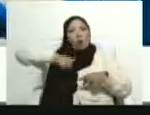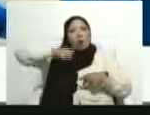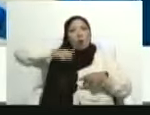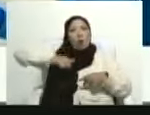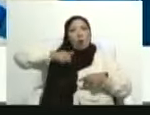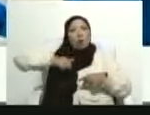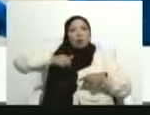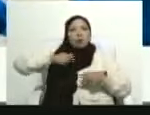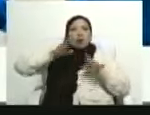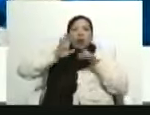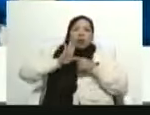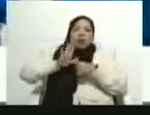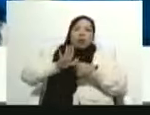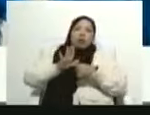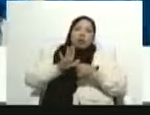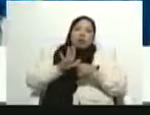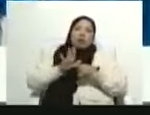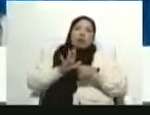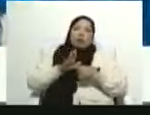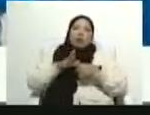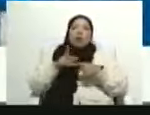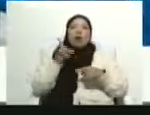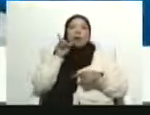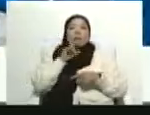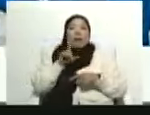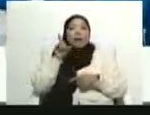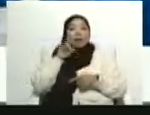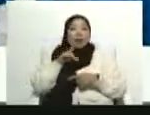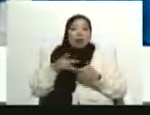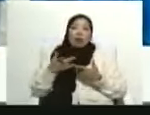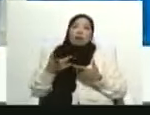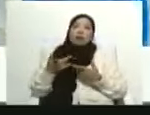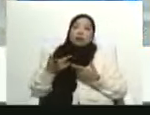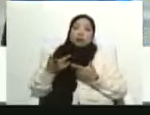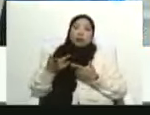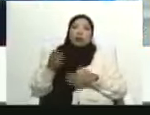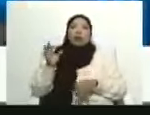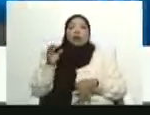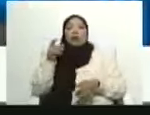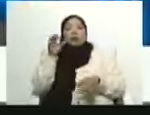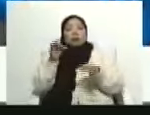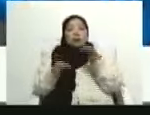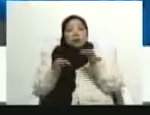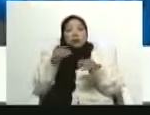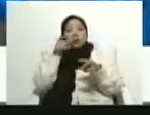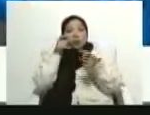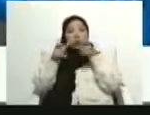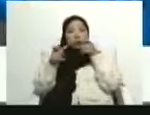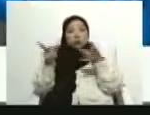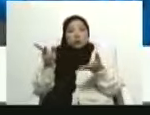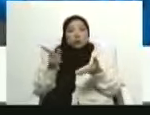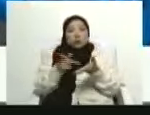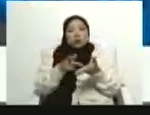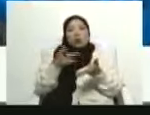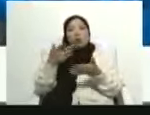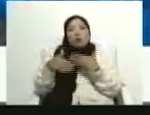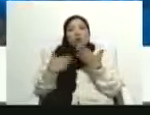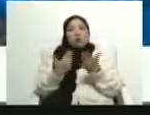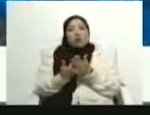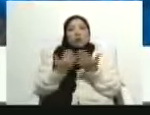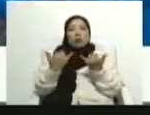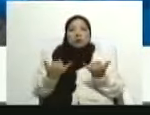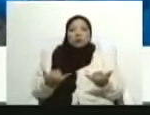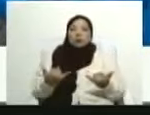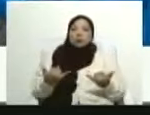bueno, hemos desmontado, hemos pulverizado el argumento de la Fiscalía, que pretendió crear, que pretende